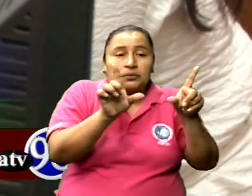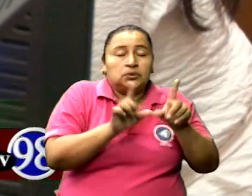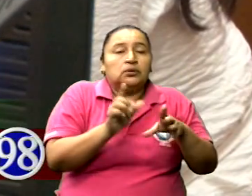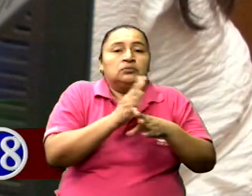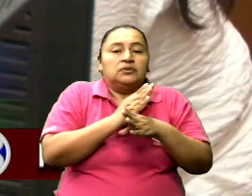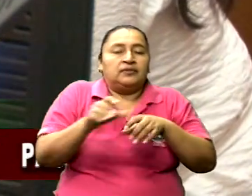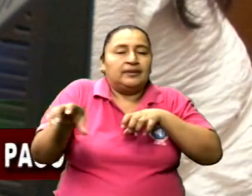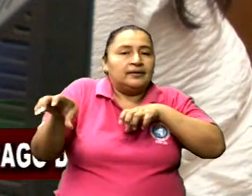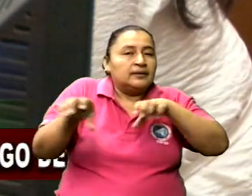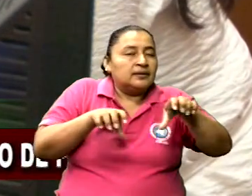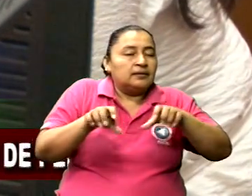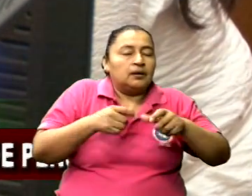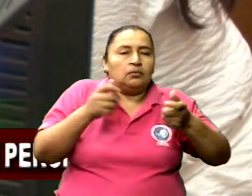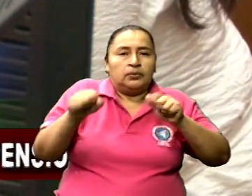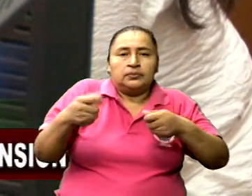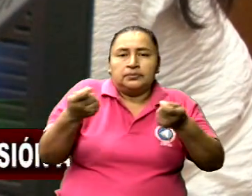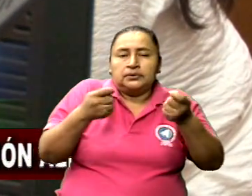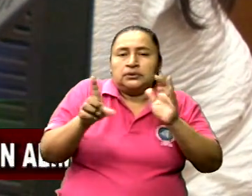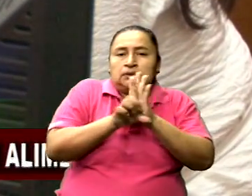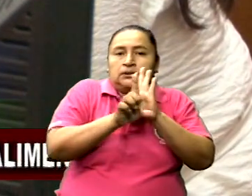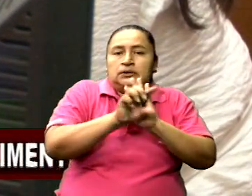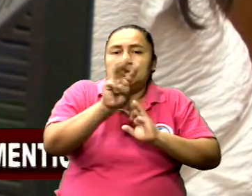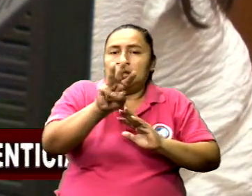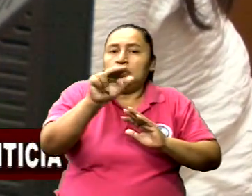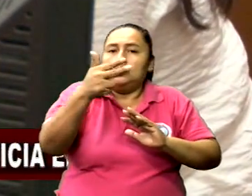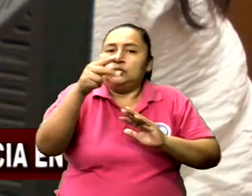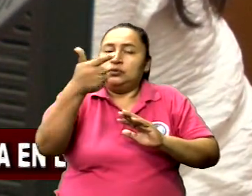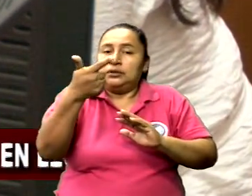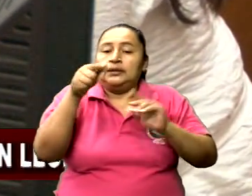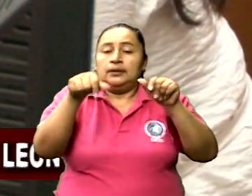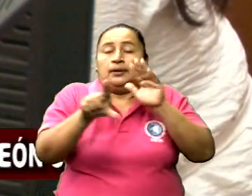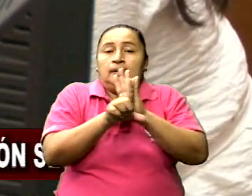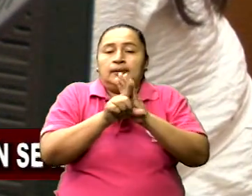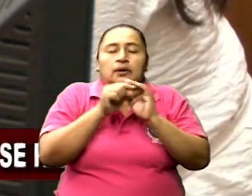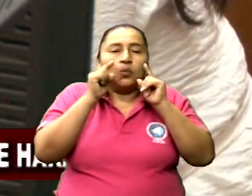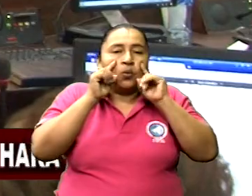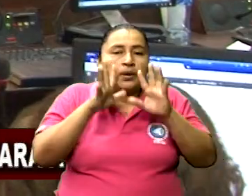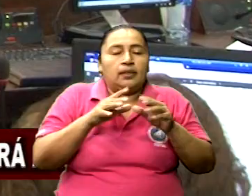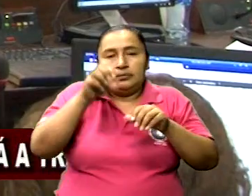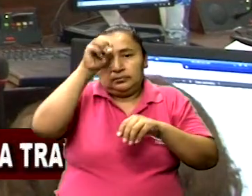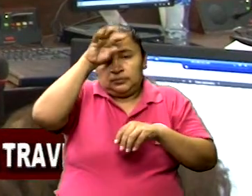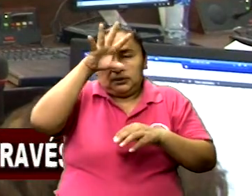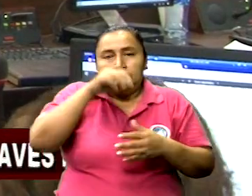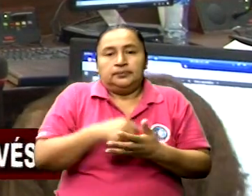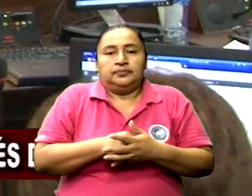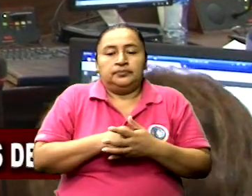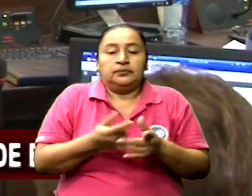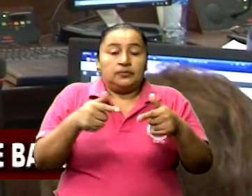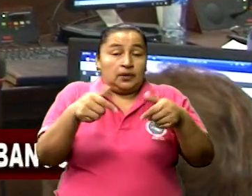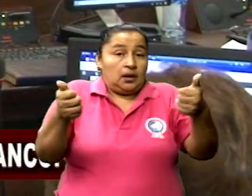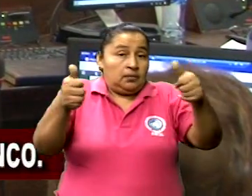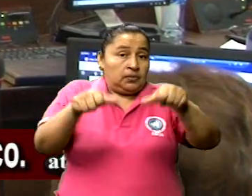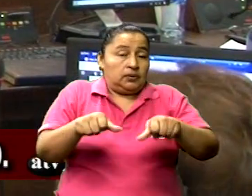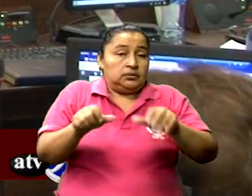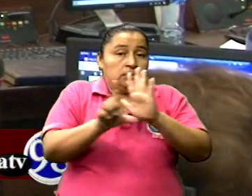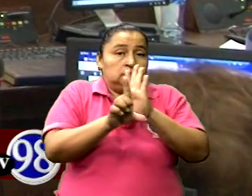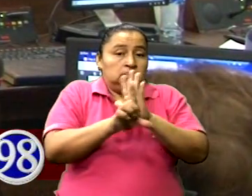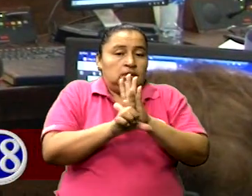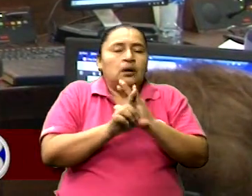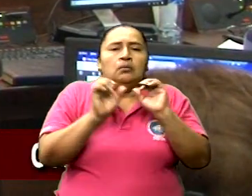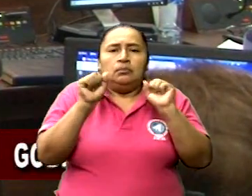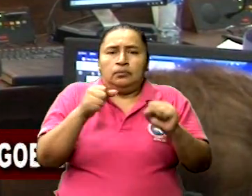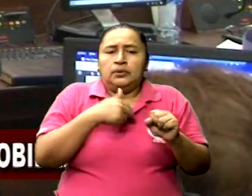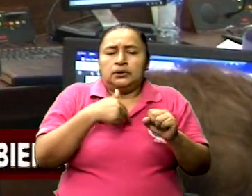actividades reguladas en la ley número 387, ley especial sobre la exploración y explotación de minas. La aprobación de esta ley permite